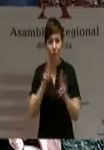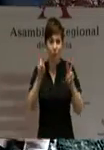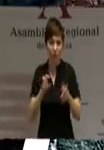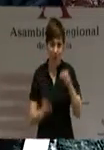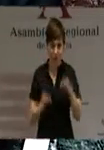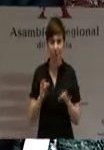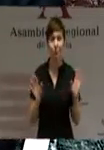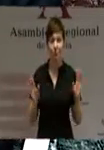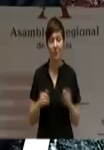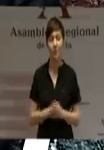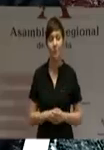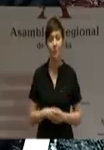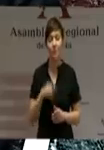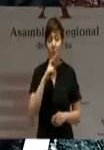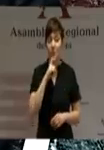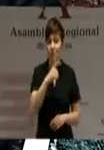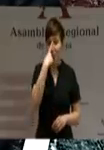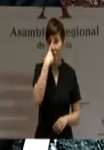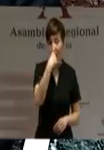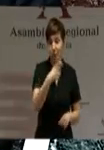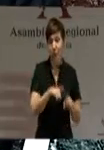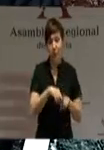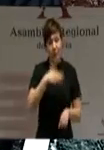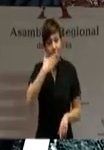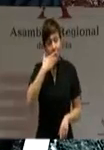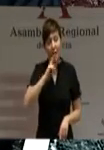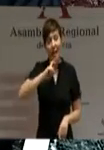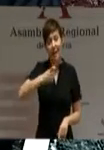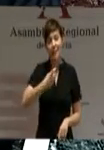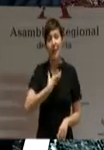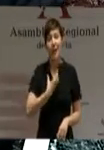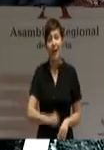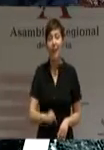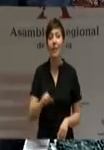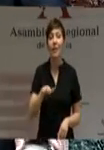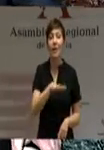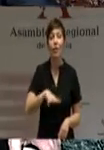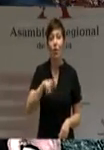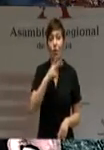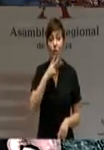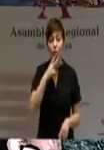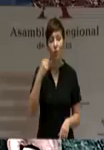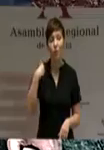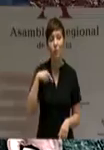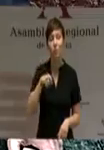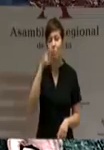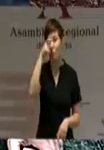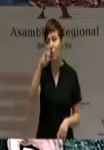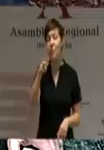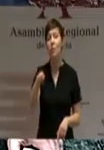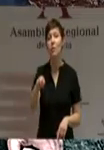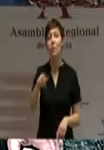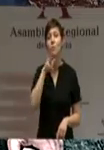Le recuerdo el bochorno causado por el exalcalde del Partido Popular de Fortuna y su inhabilitación forzada por